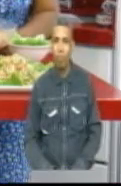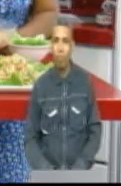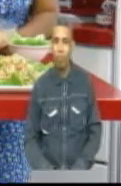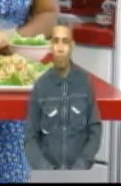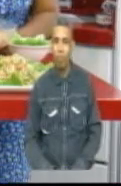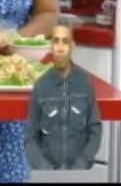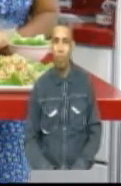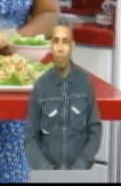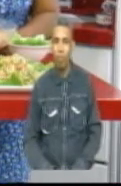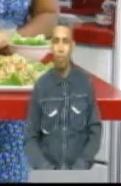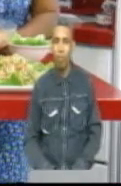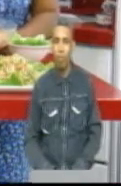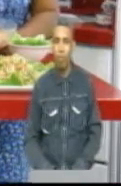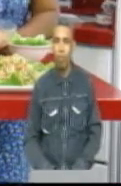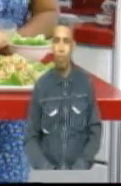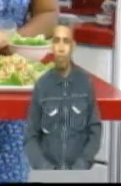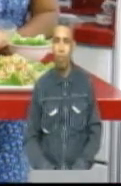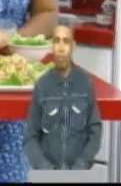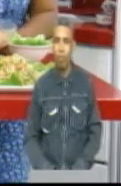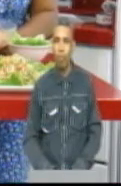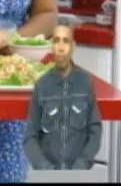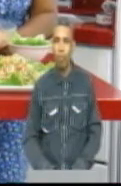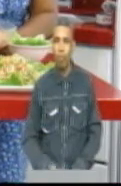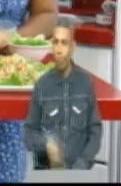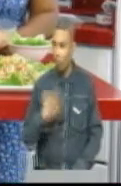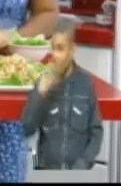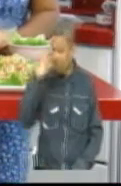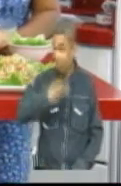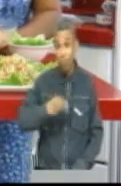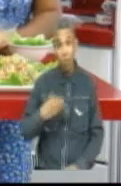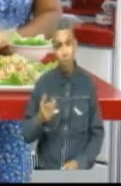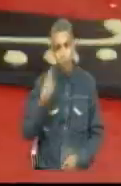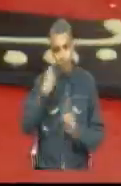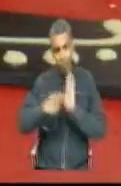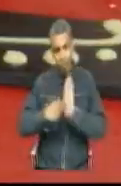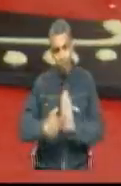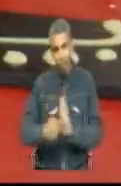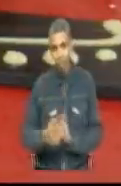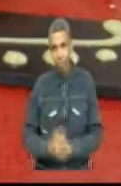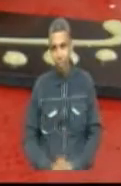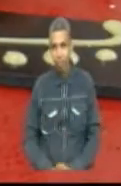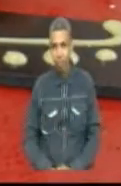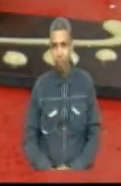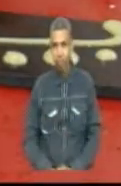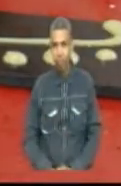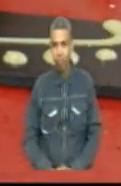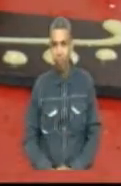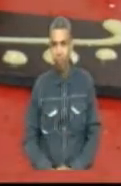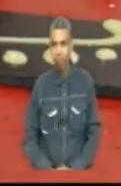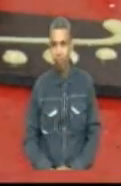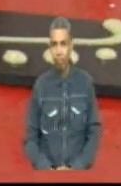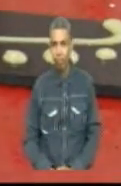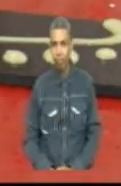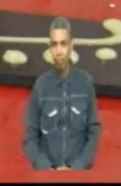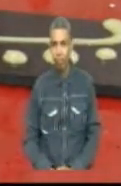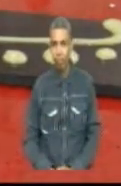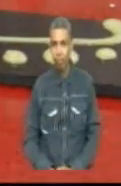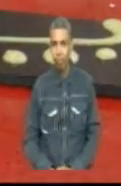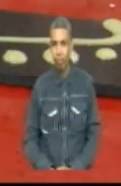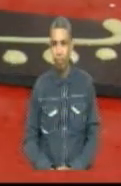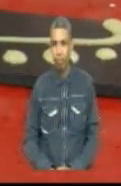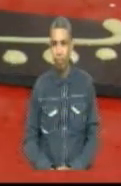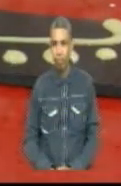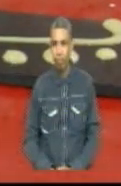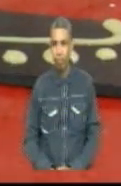o el de lino plato ok aquí vamos a colocar un algo y ahí ya podríamos jugar